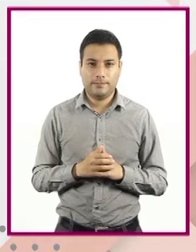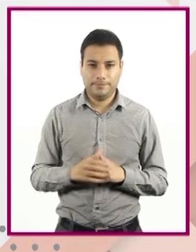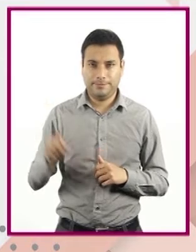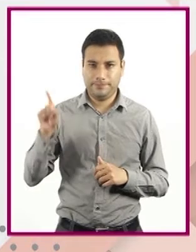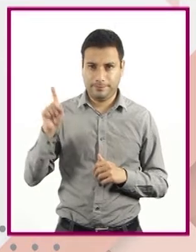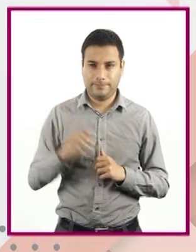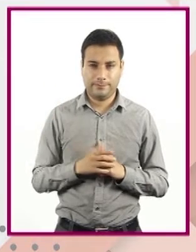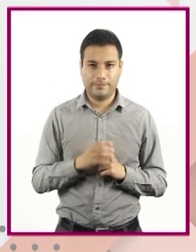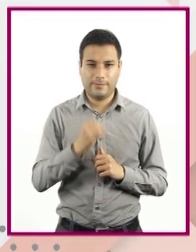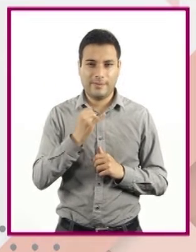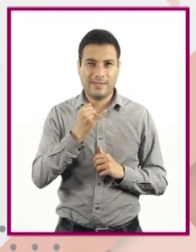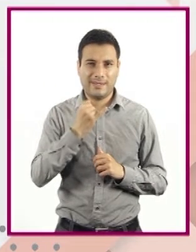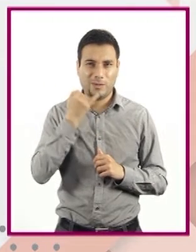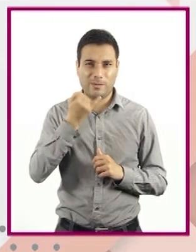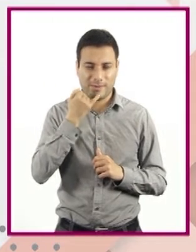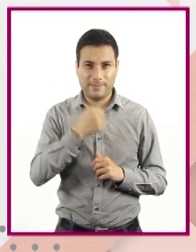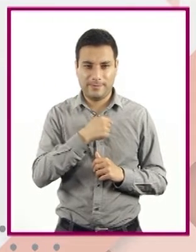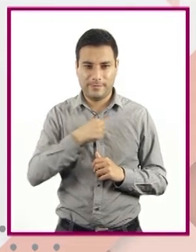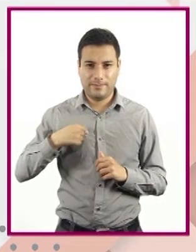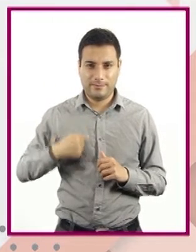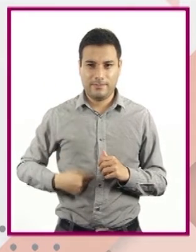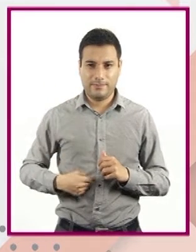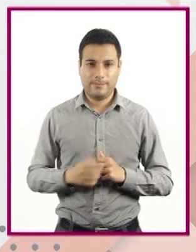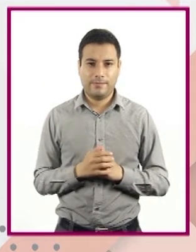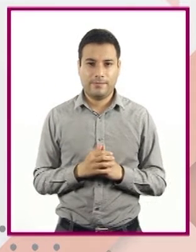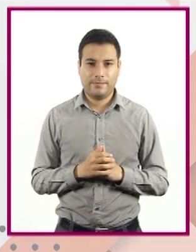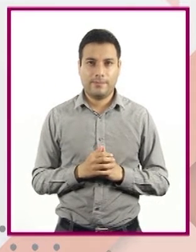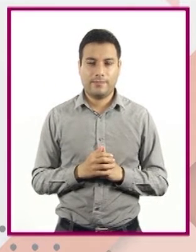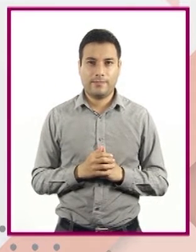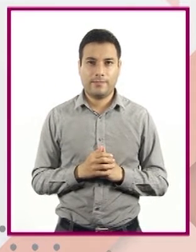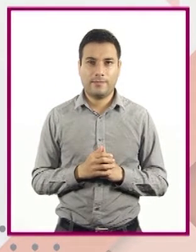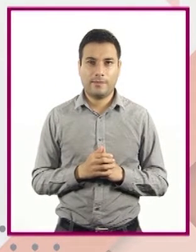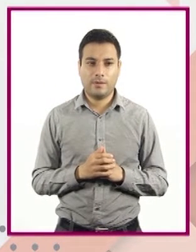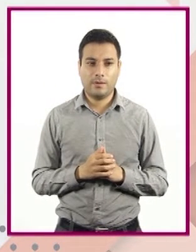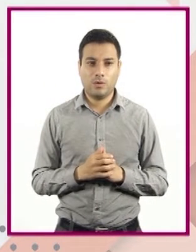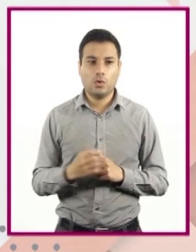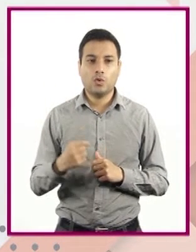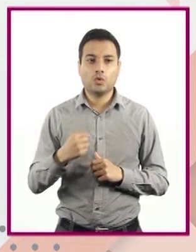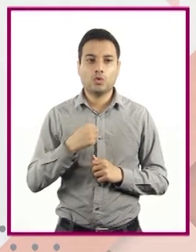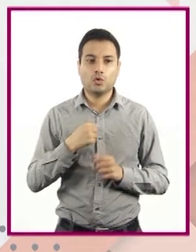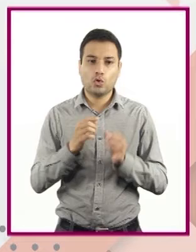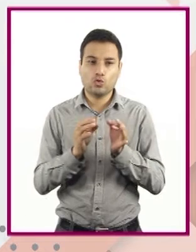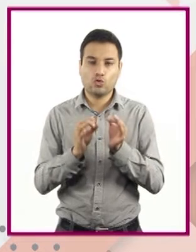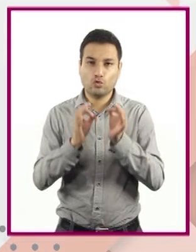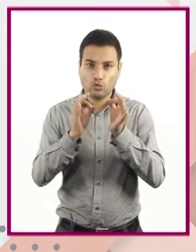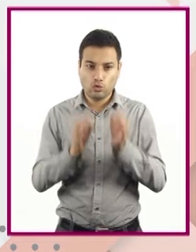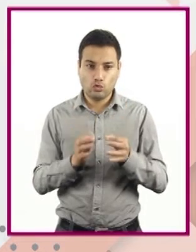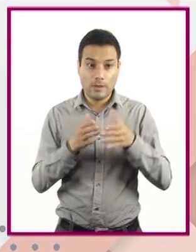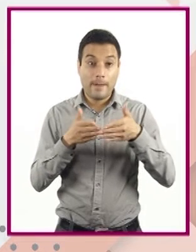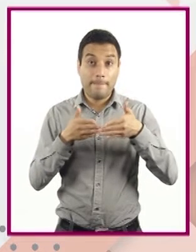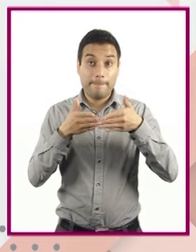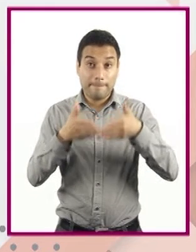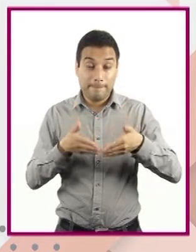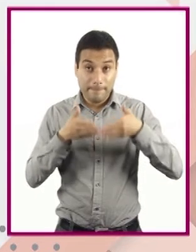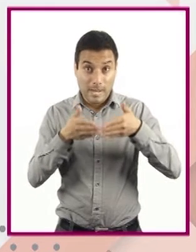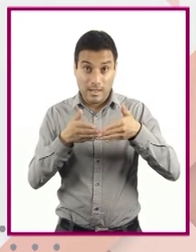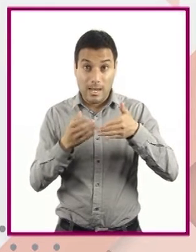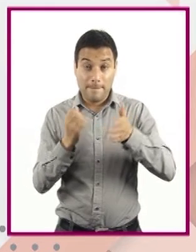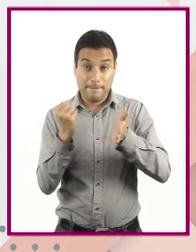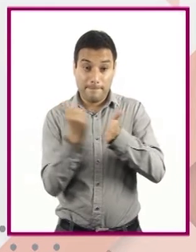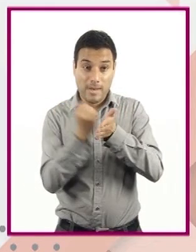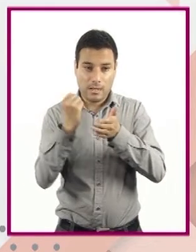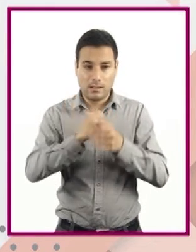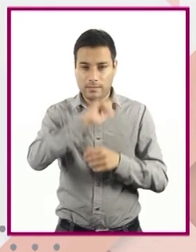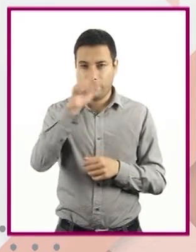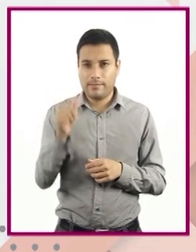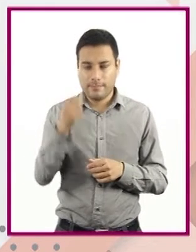qiu jian, marcar la barca para buscar la espada. Este proverbio proviene de la crónica histórica Primaveras y